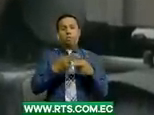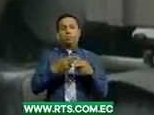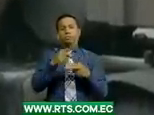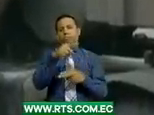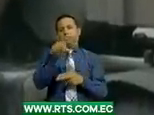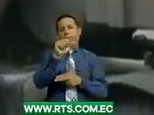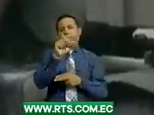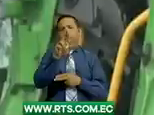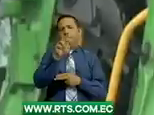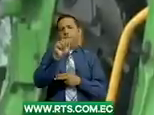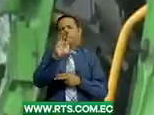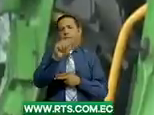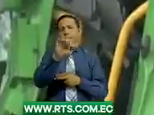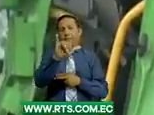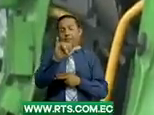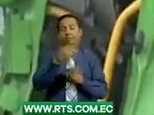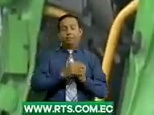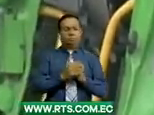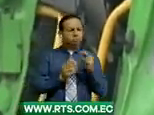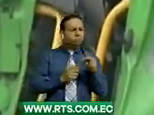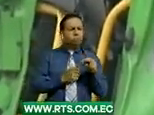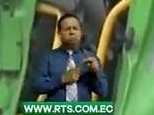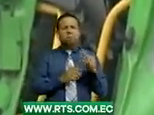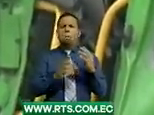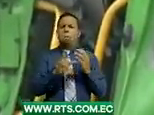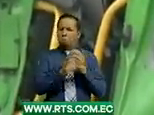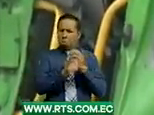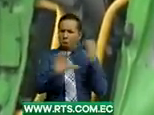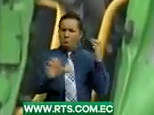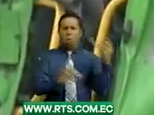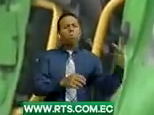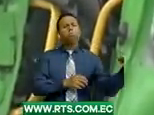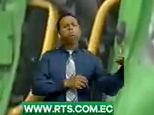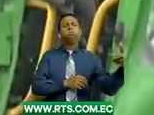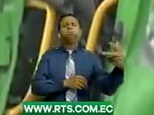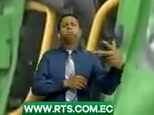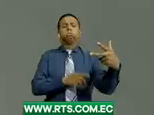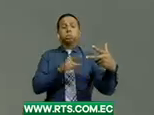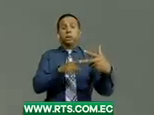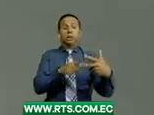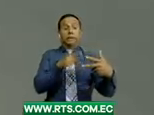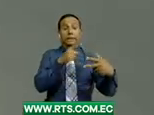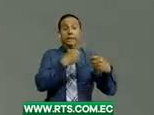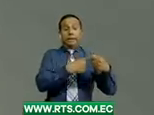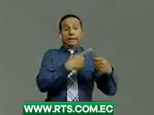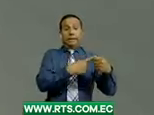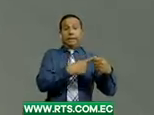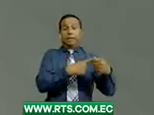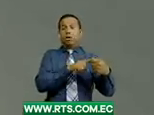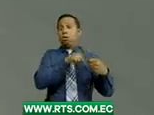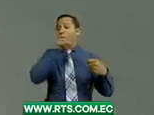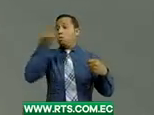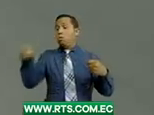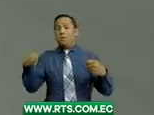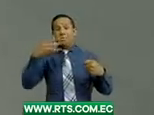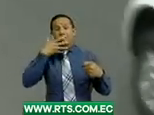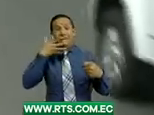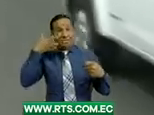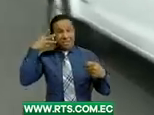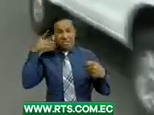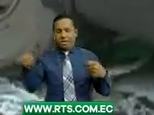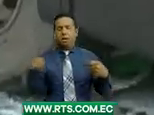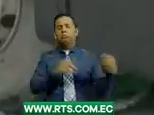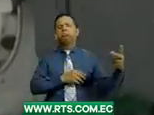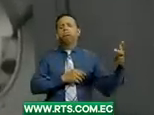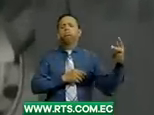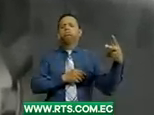directo de lo que pasó. Relató que la unidad circulaba despacio en sentido Santo Domingo, Quito. En la zona existen varios reductores de velocidad,